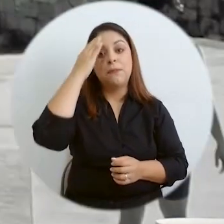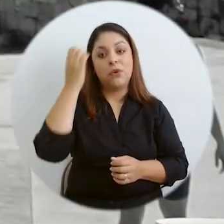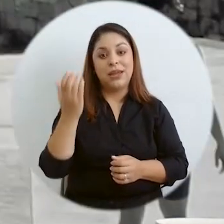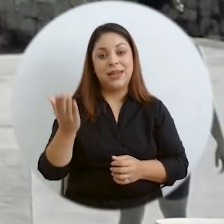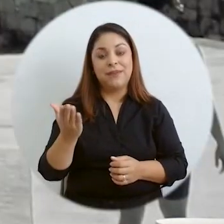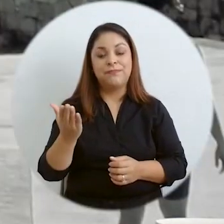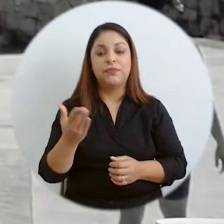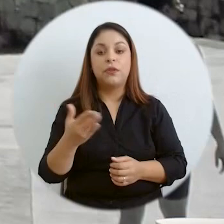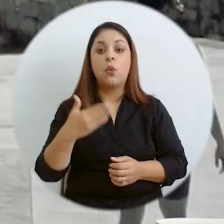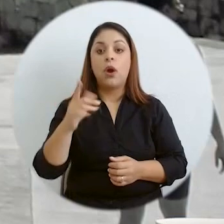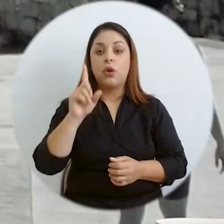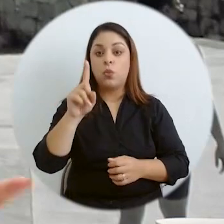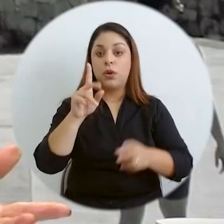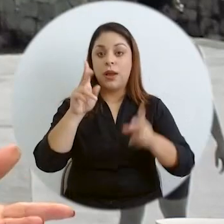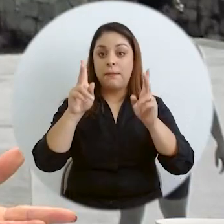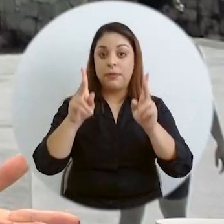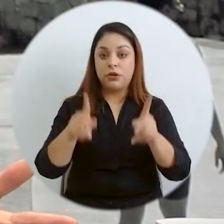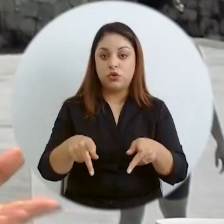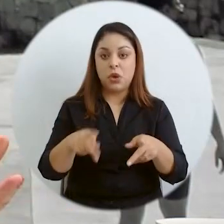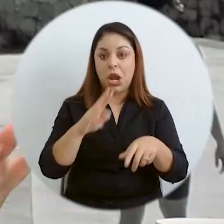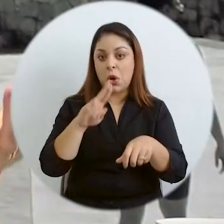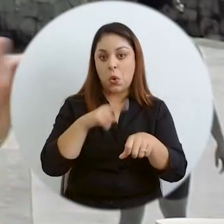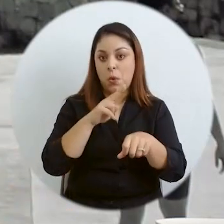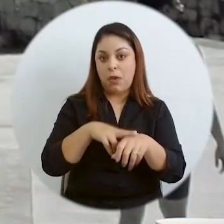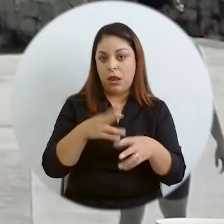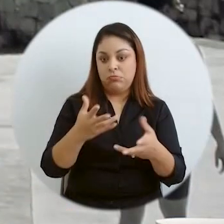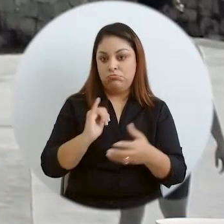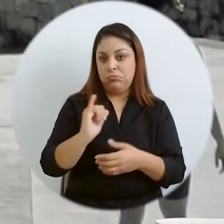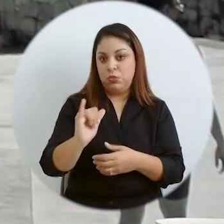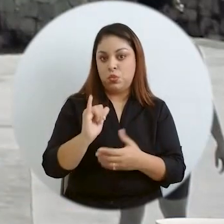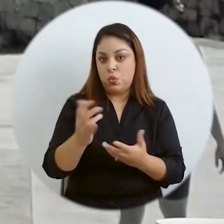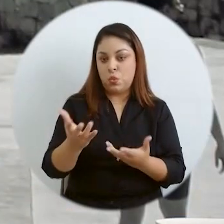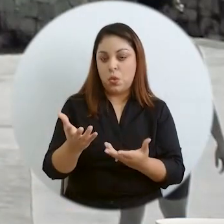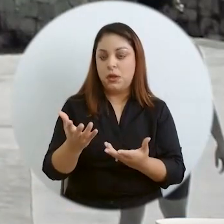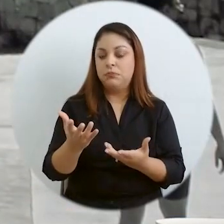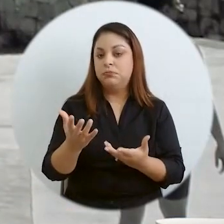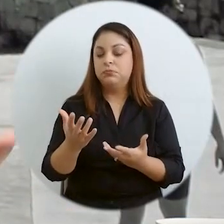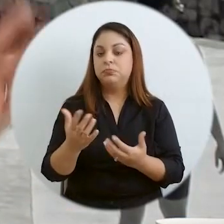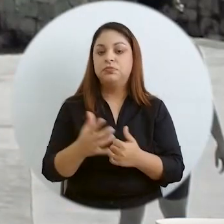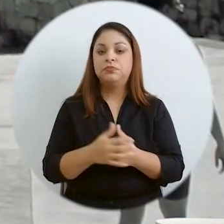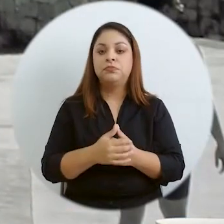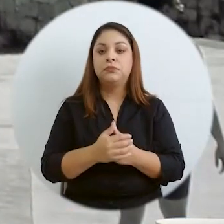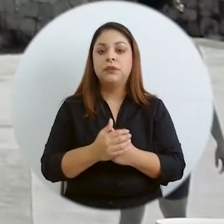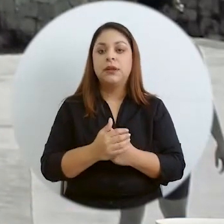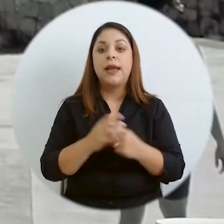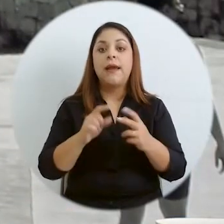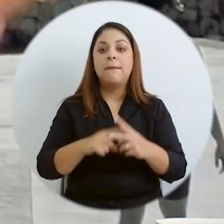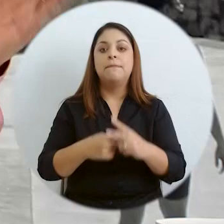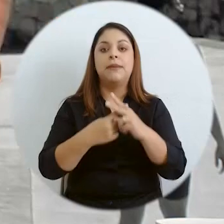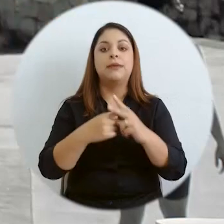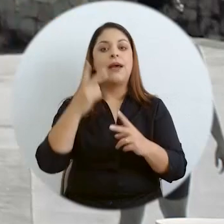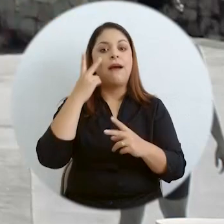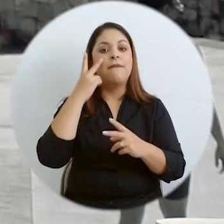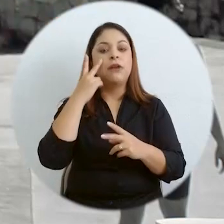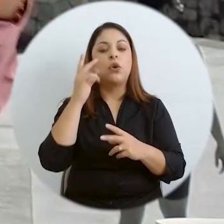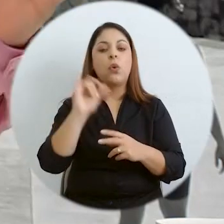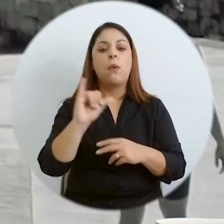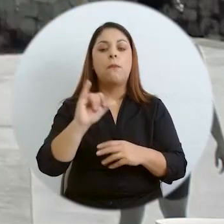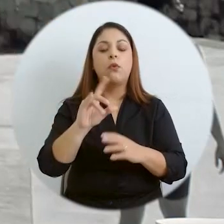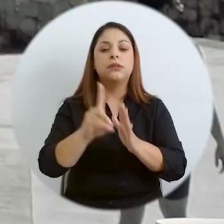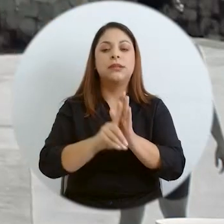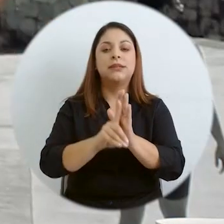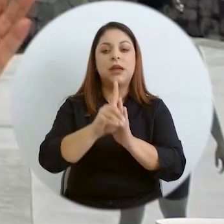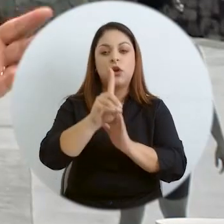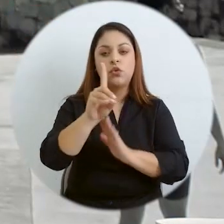una persona común y silvestre como uno, ¿verdad?, ve esto, uno empieza a ver como así ese